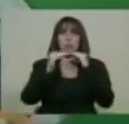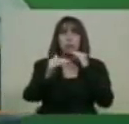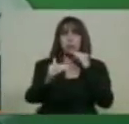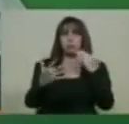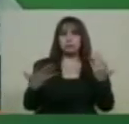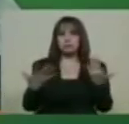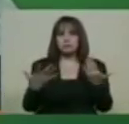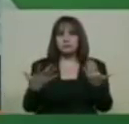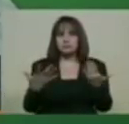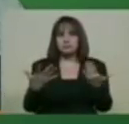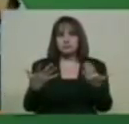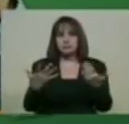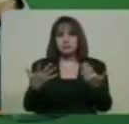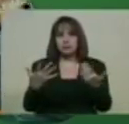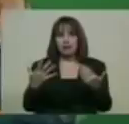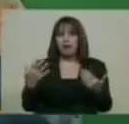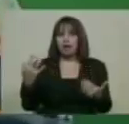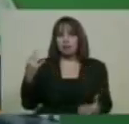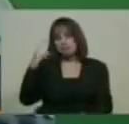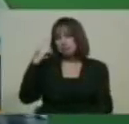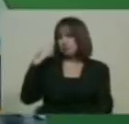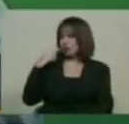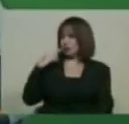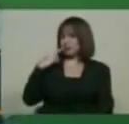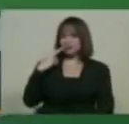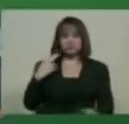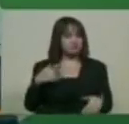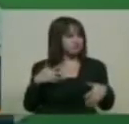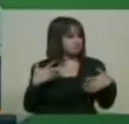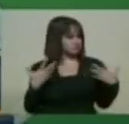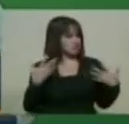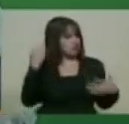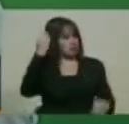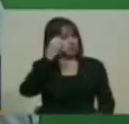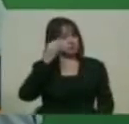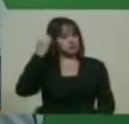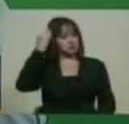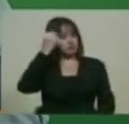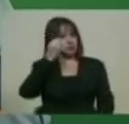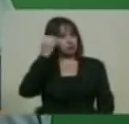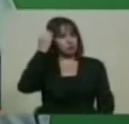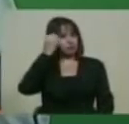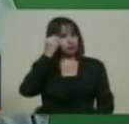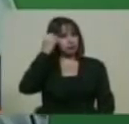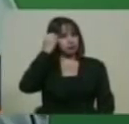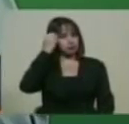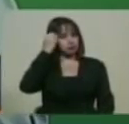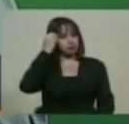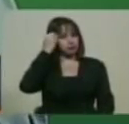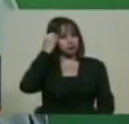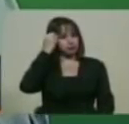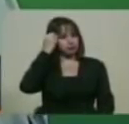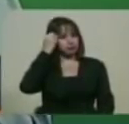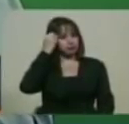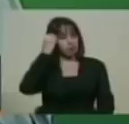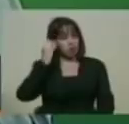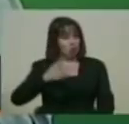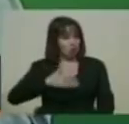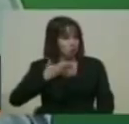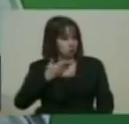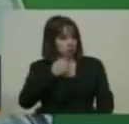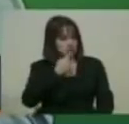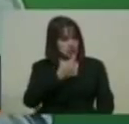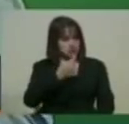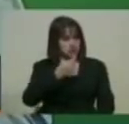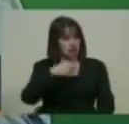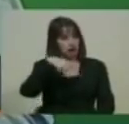Y seguramente en la racionalidad de los racionales, alguien pudo haberle dado la razón